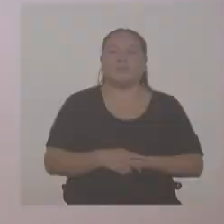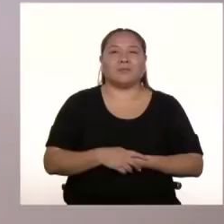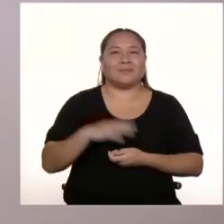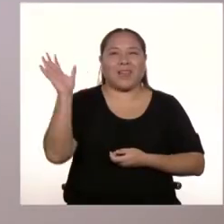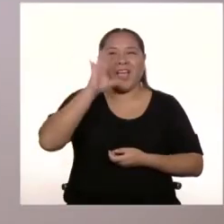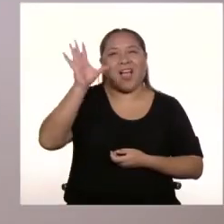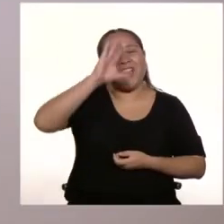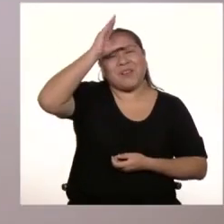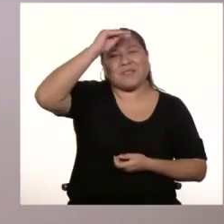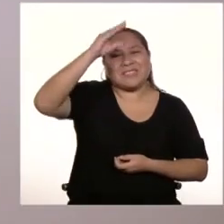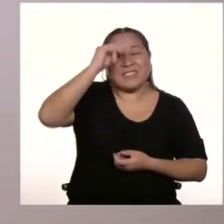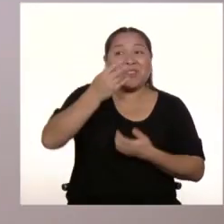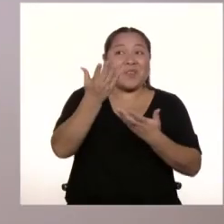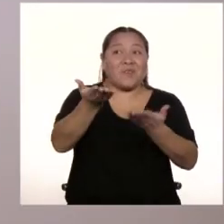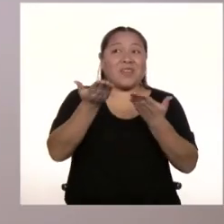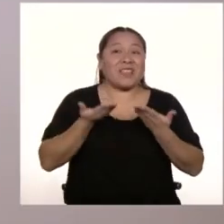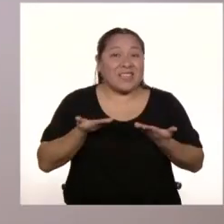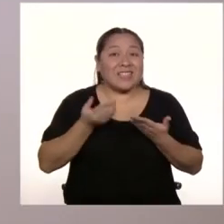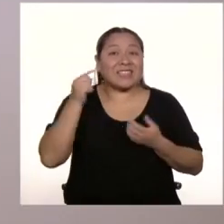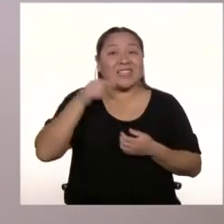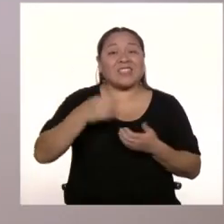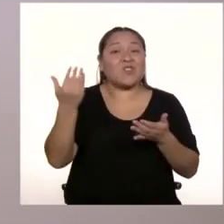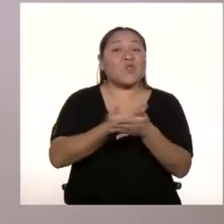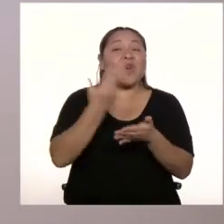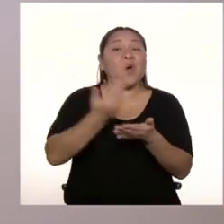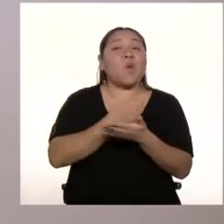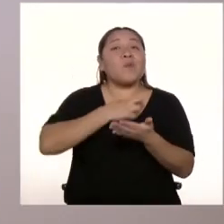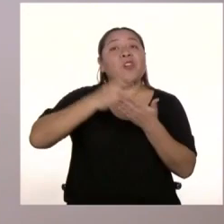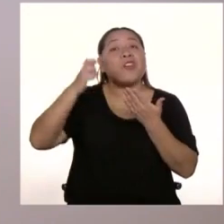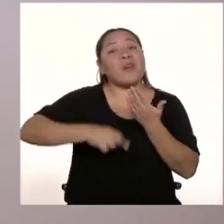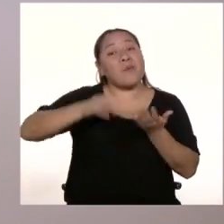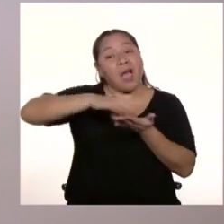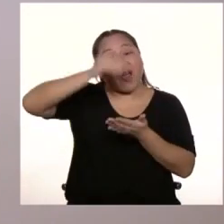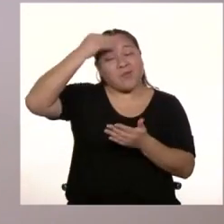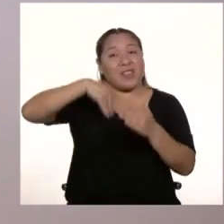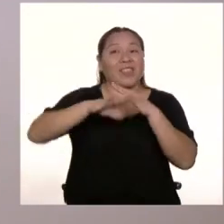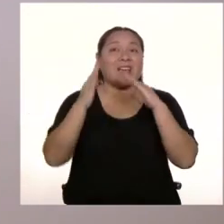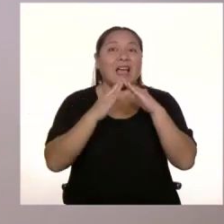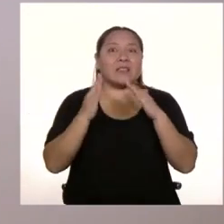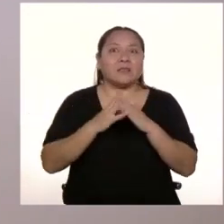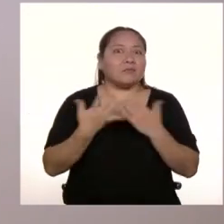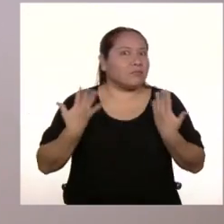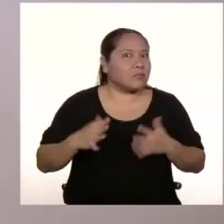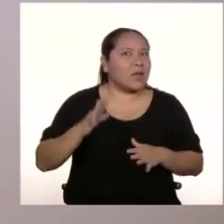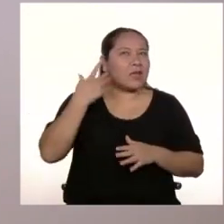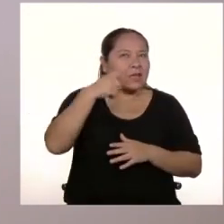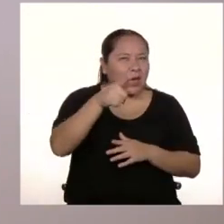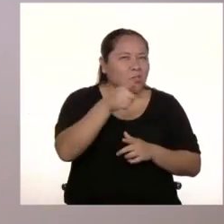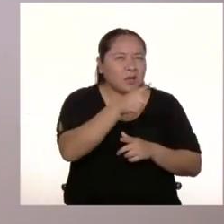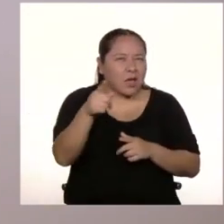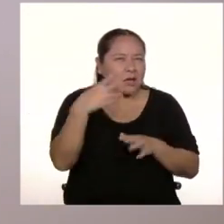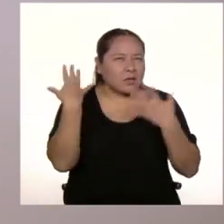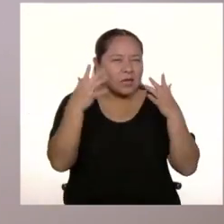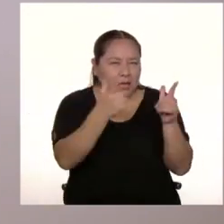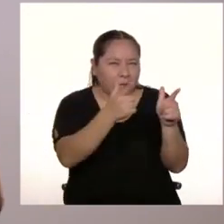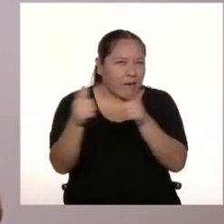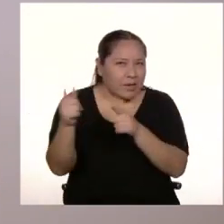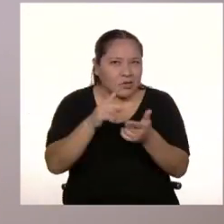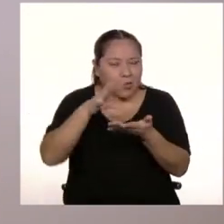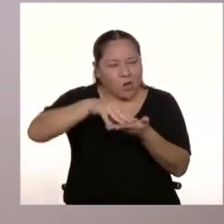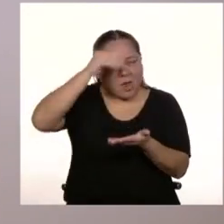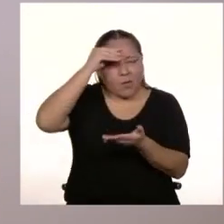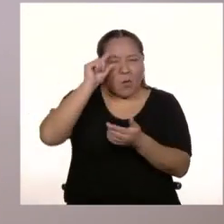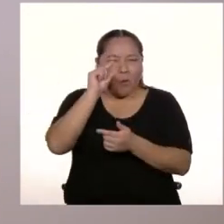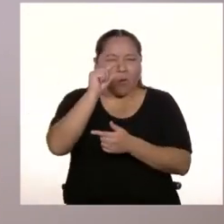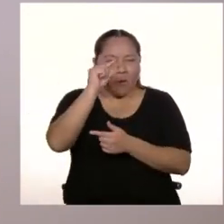Hola chicas y chicos, bienvenidas y bienvenidos a un nuevo programa más de Aprendo en Casa. Seguro ya estaban listas y listos para aprender un poco más sobre